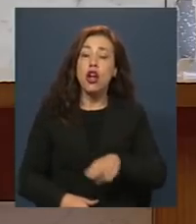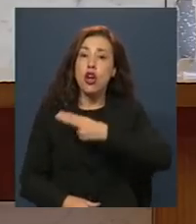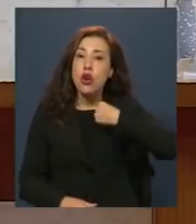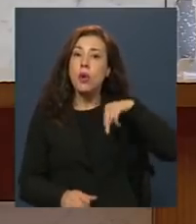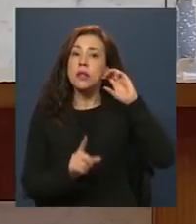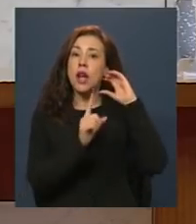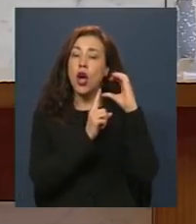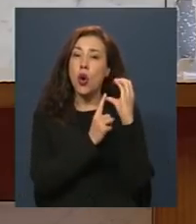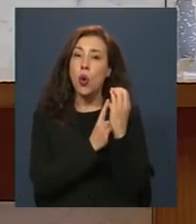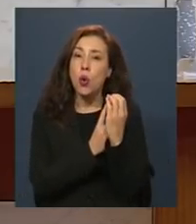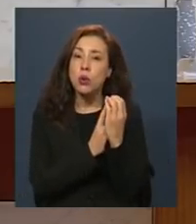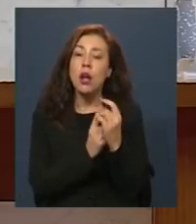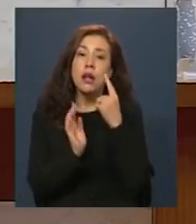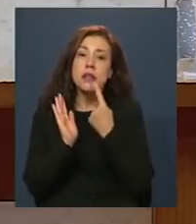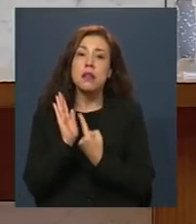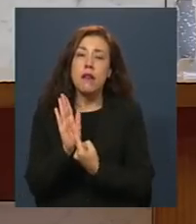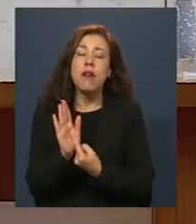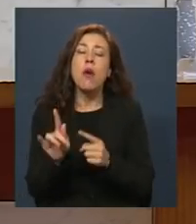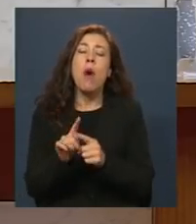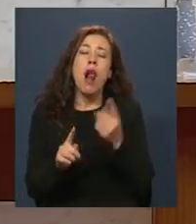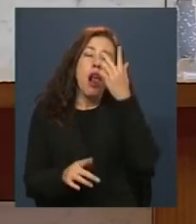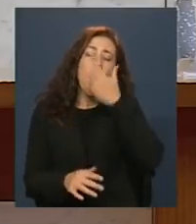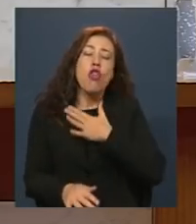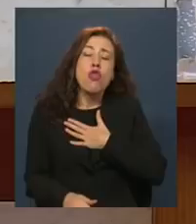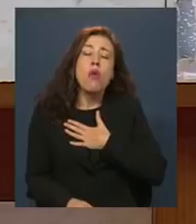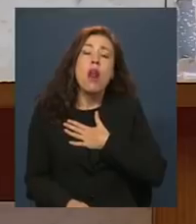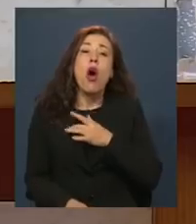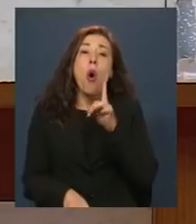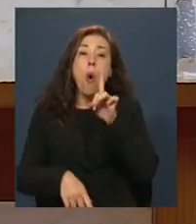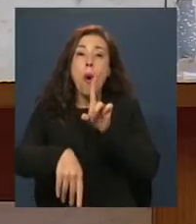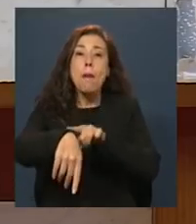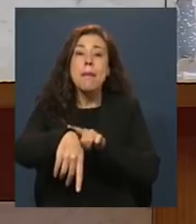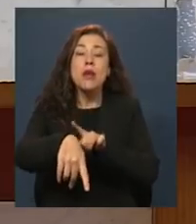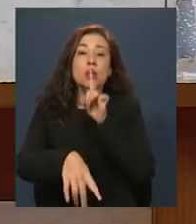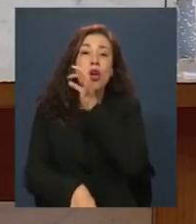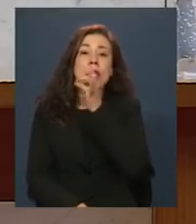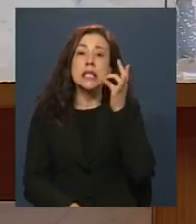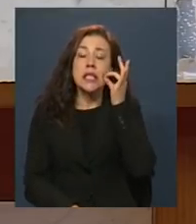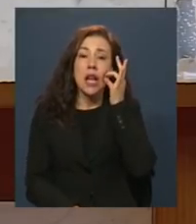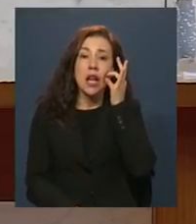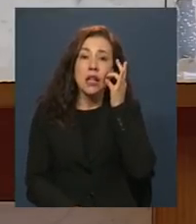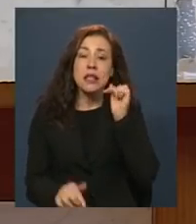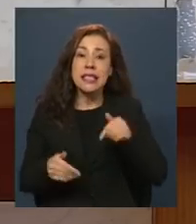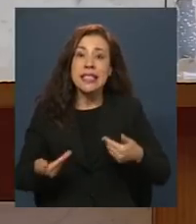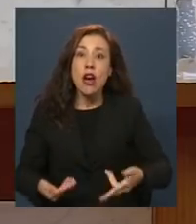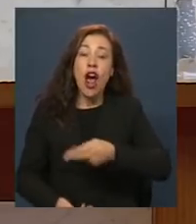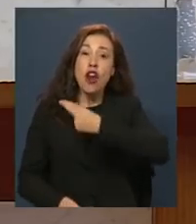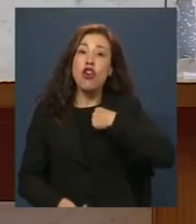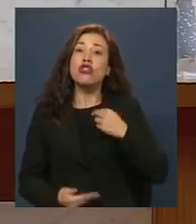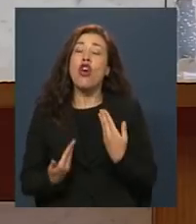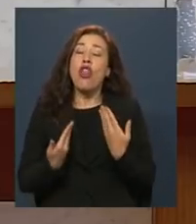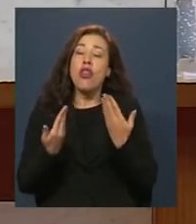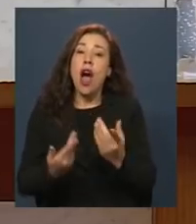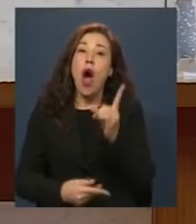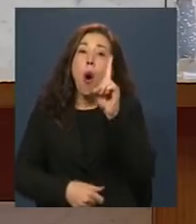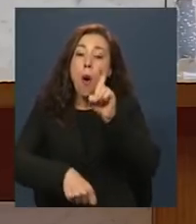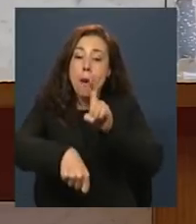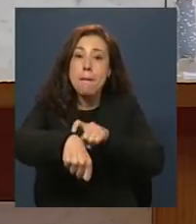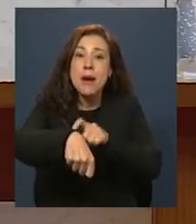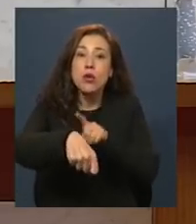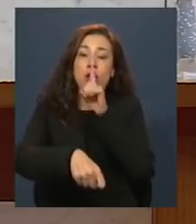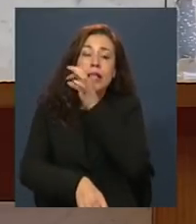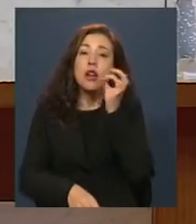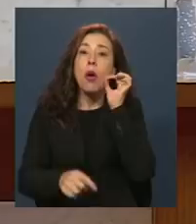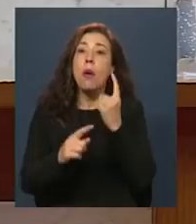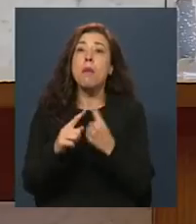cultura se simboliza el duelo con un minuto de silencio. Si hoy rindiéramos un minuto de silencio por